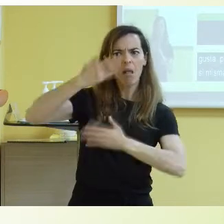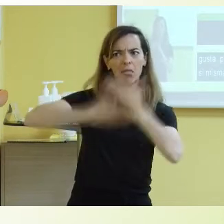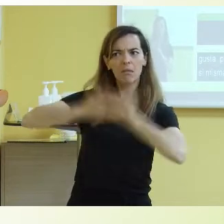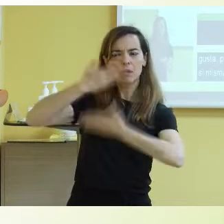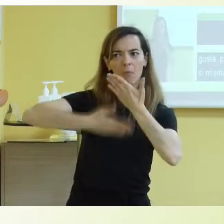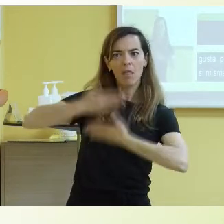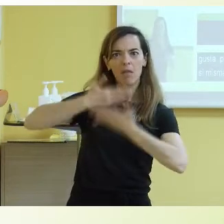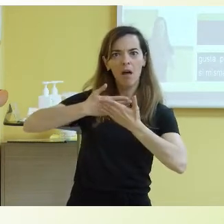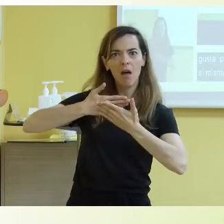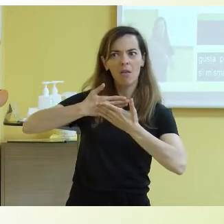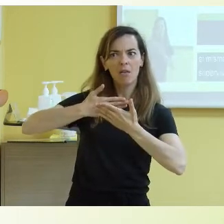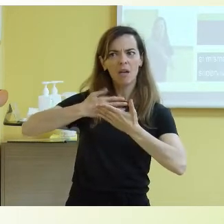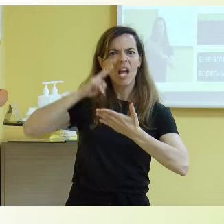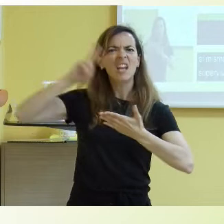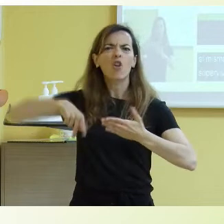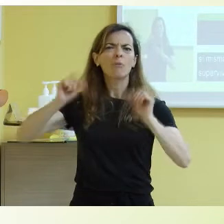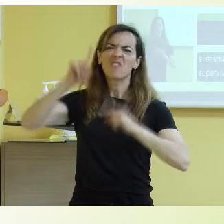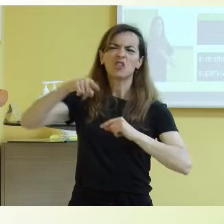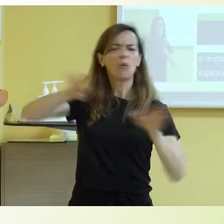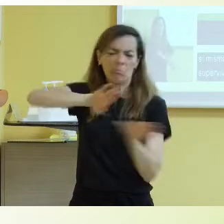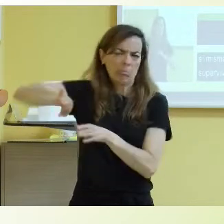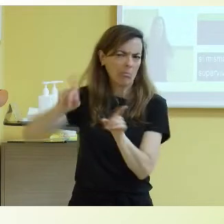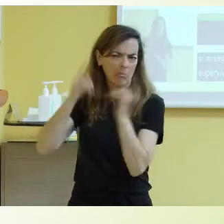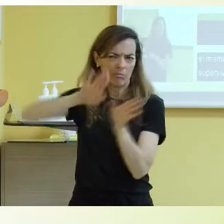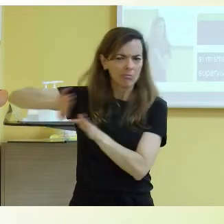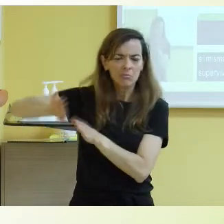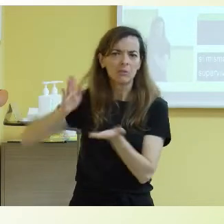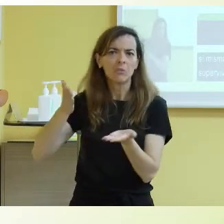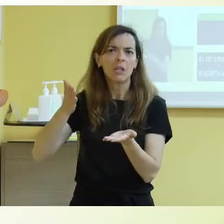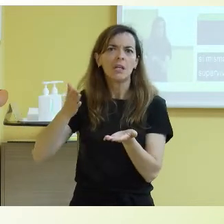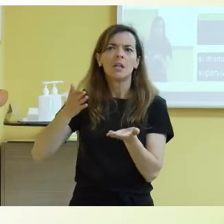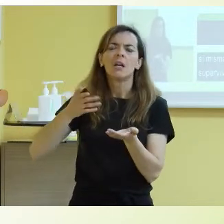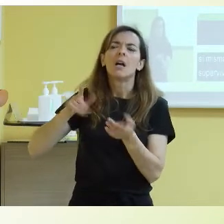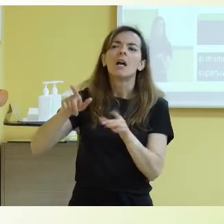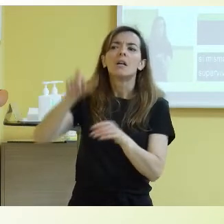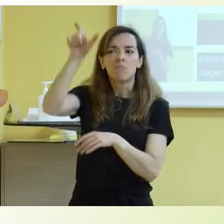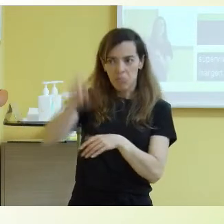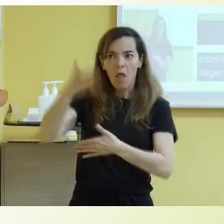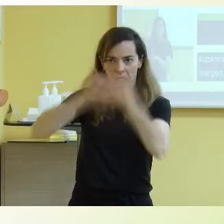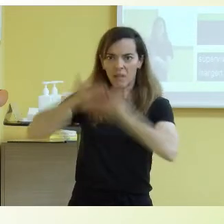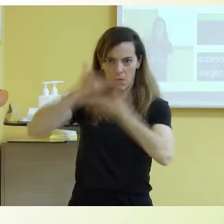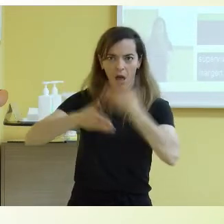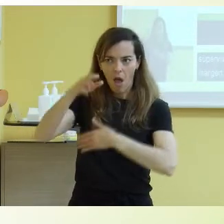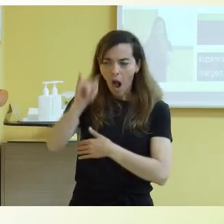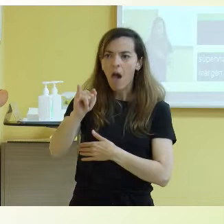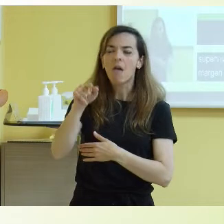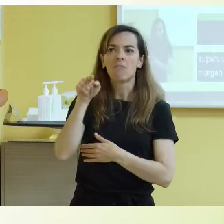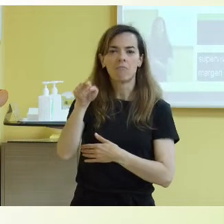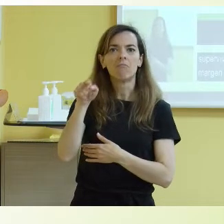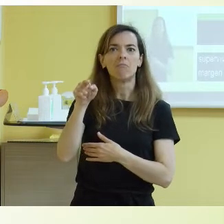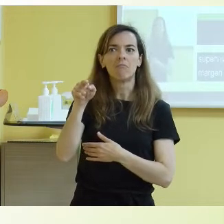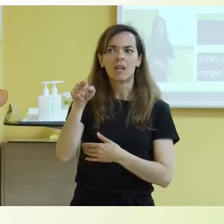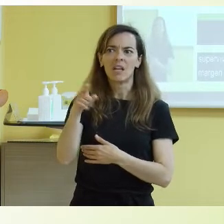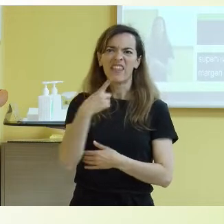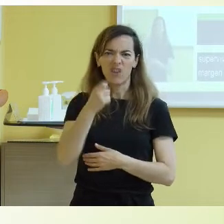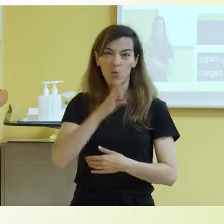discapacidad, al margen de reconocimientos oficiales, un reconocimiento, digamos, clínico, médico, pues tiene una deficiencia y tiene todas estas